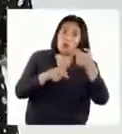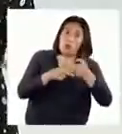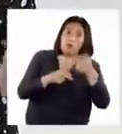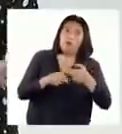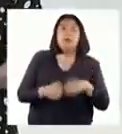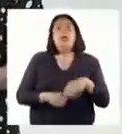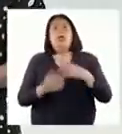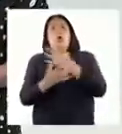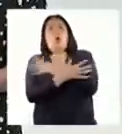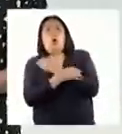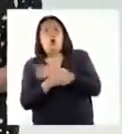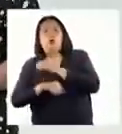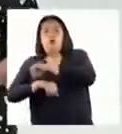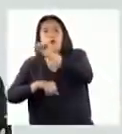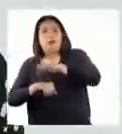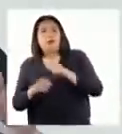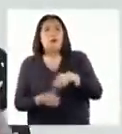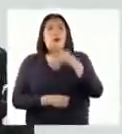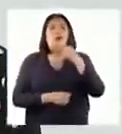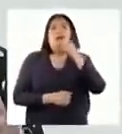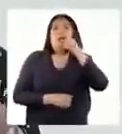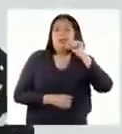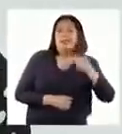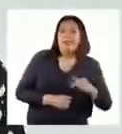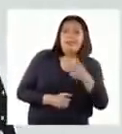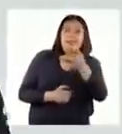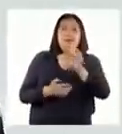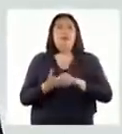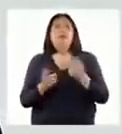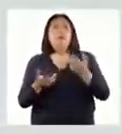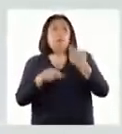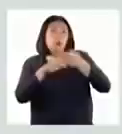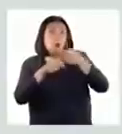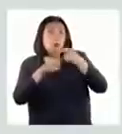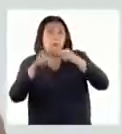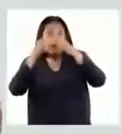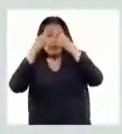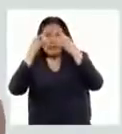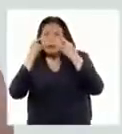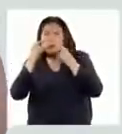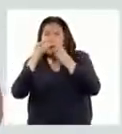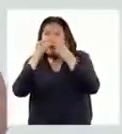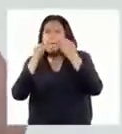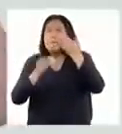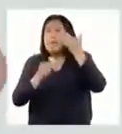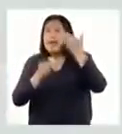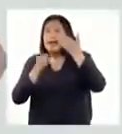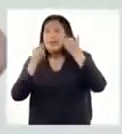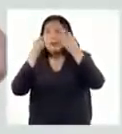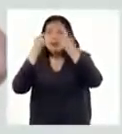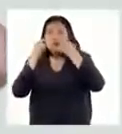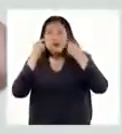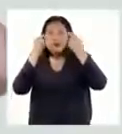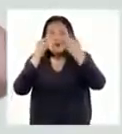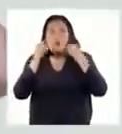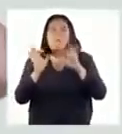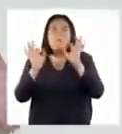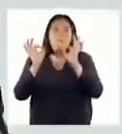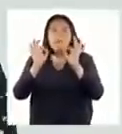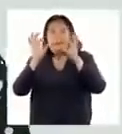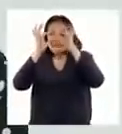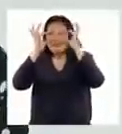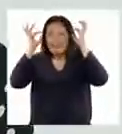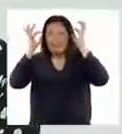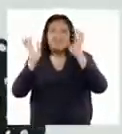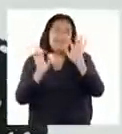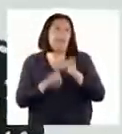oso andino o kumari en quechua. Se llama de anteojos porque tiene unas manchas blancas alrededor de los ojos que parecen